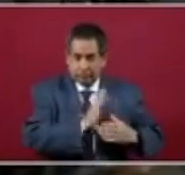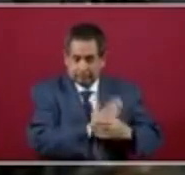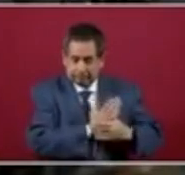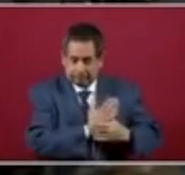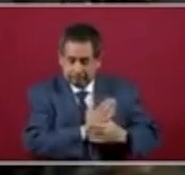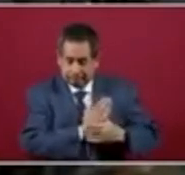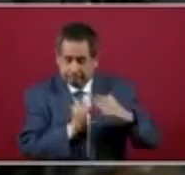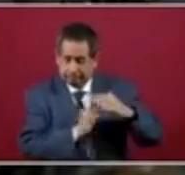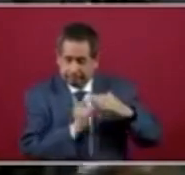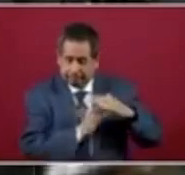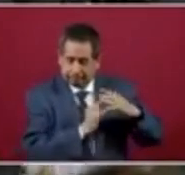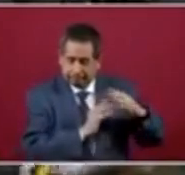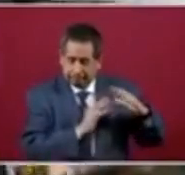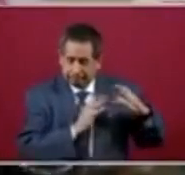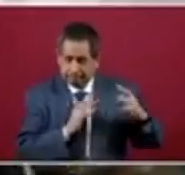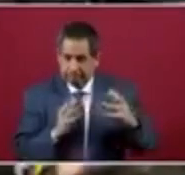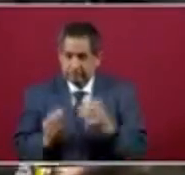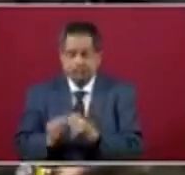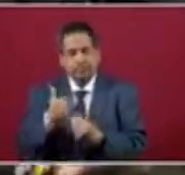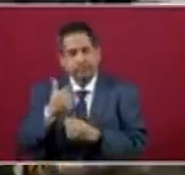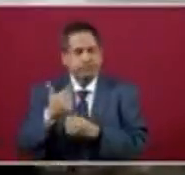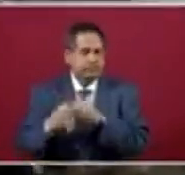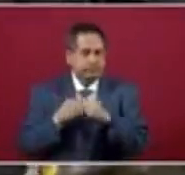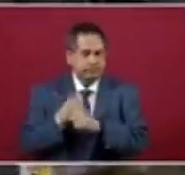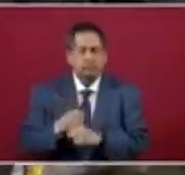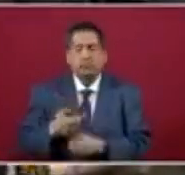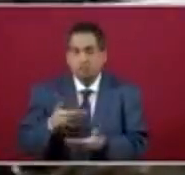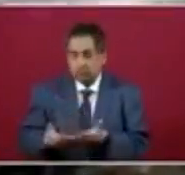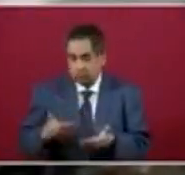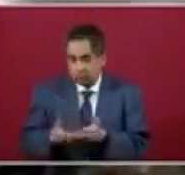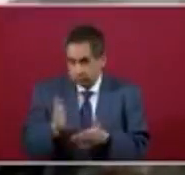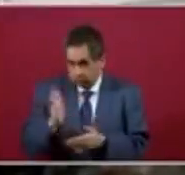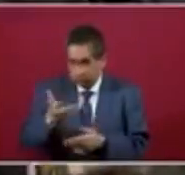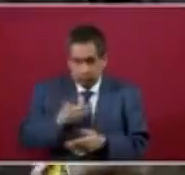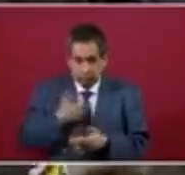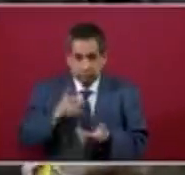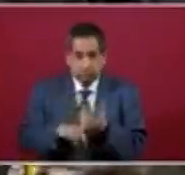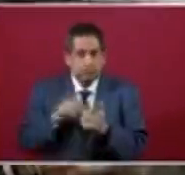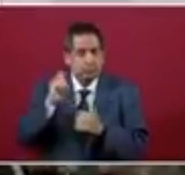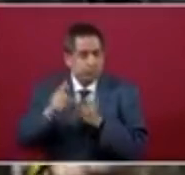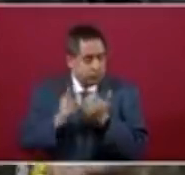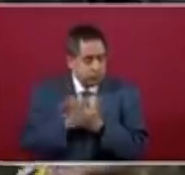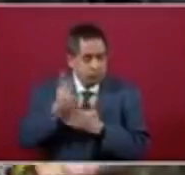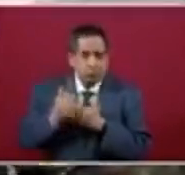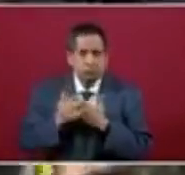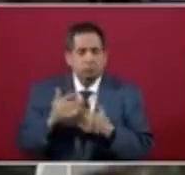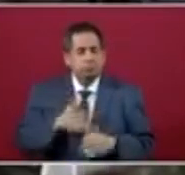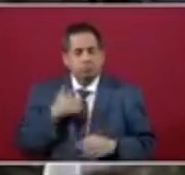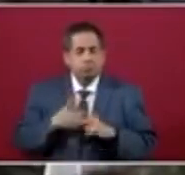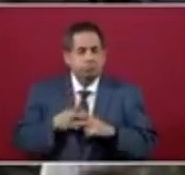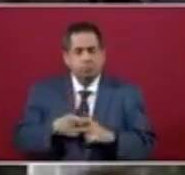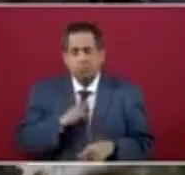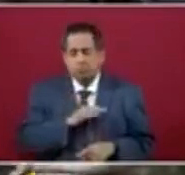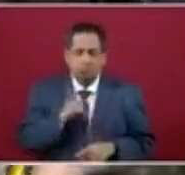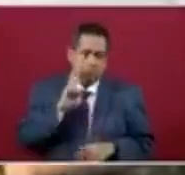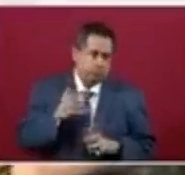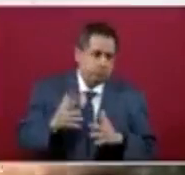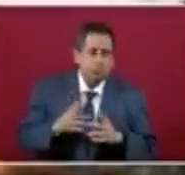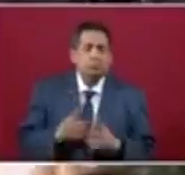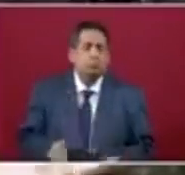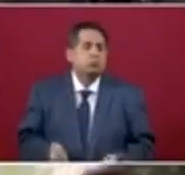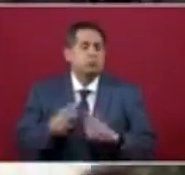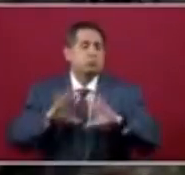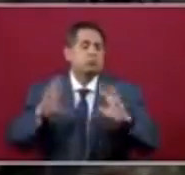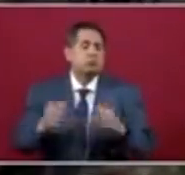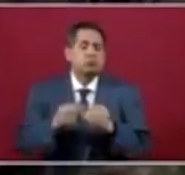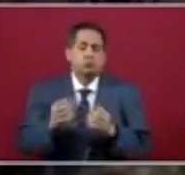se digitalizaron. ¿Acá hay ya infraestructura, ya hay algún proyecto, alguna estimación, algún cronograma para saber cuándo está